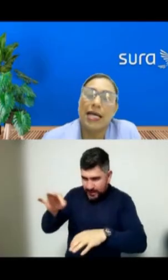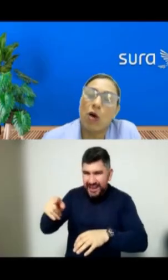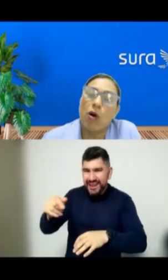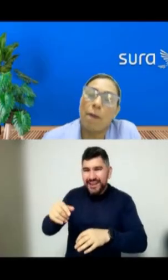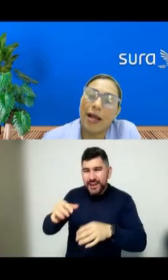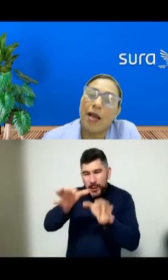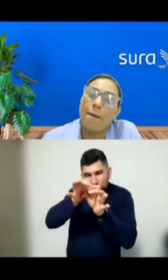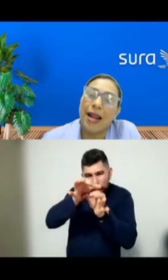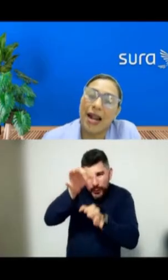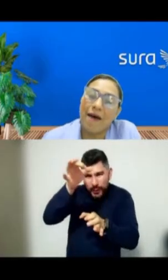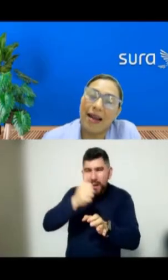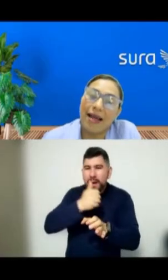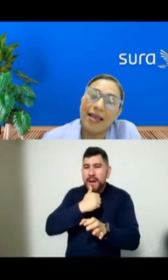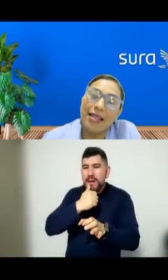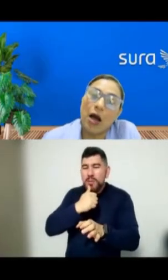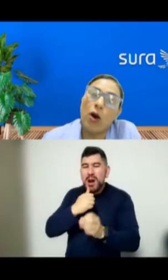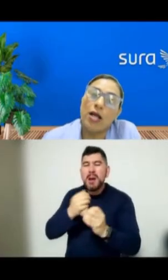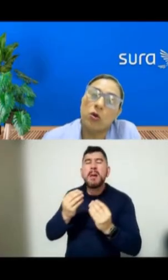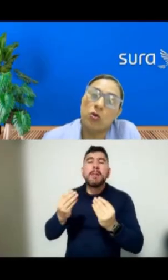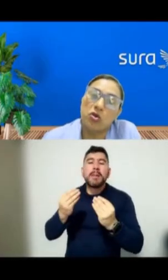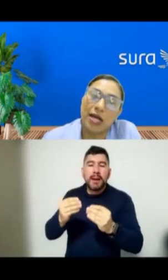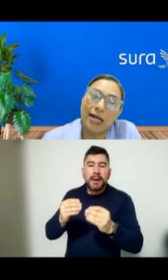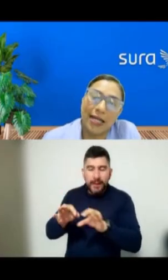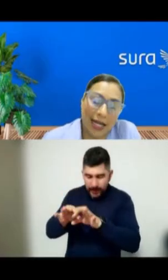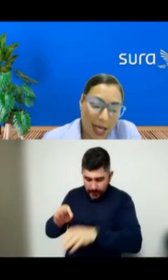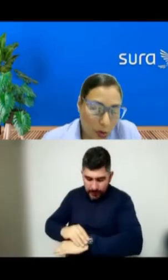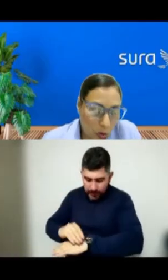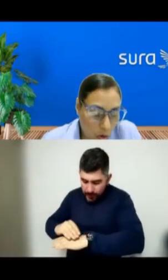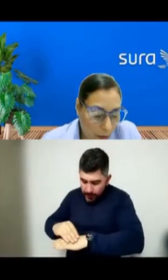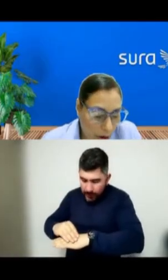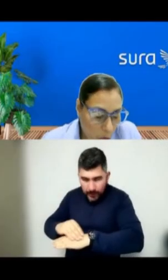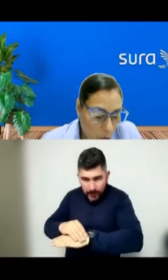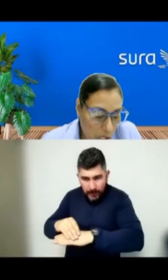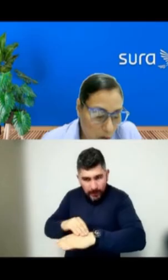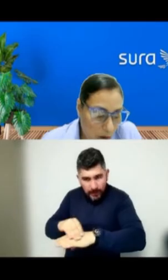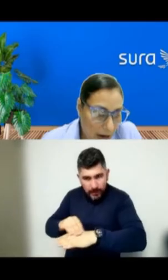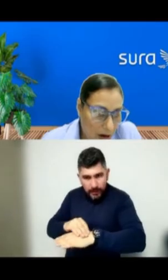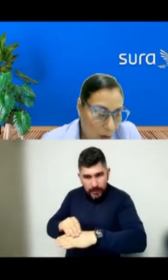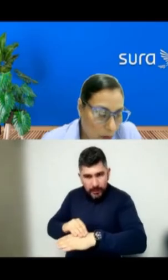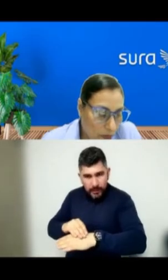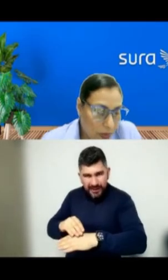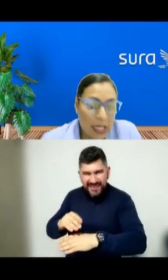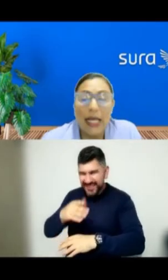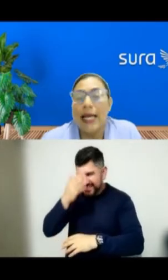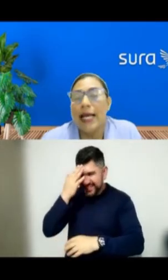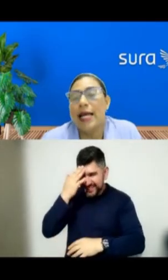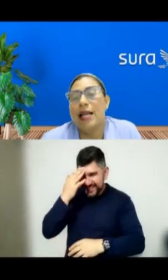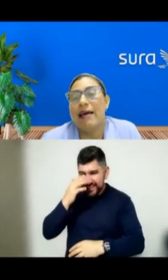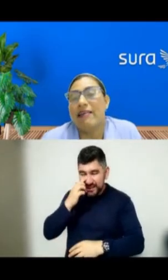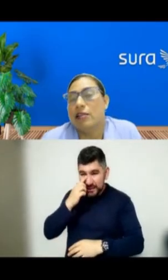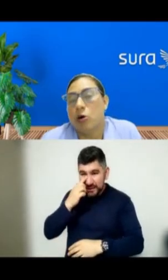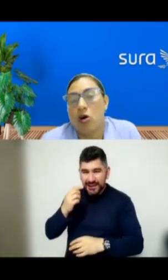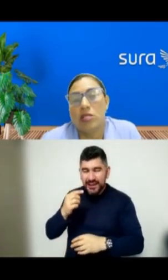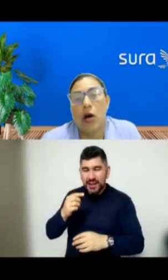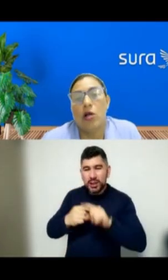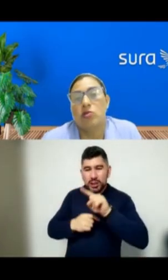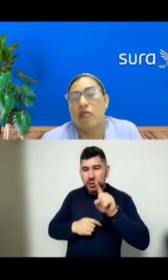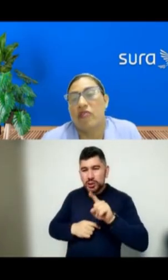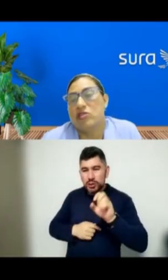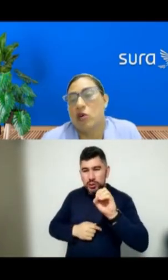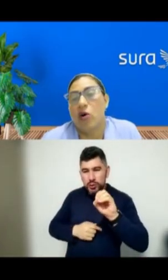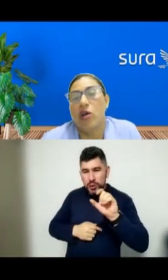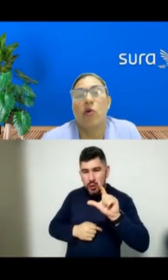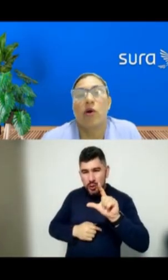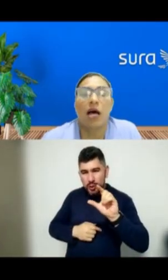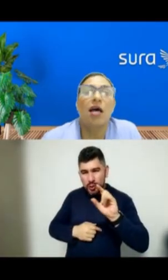agua. ¿Es agua para qué? Para lavar la herida, o hay solución salina que de pronto la hemos escuchado como hablar como la dextrosa o